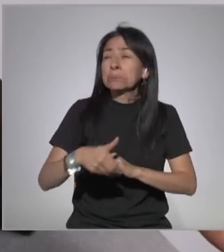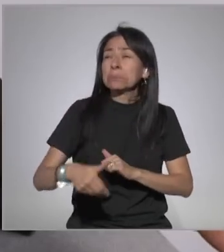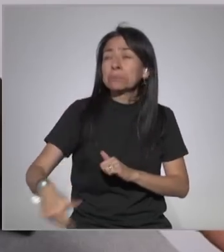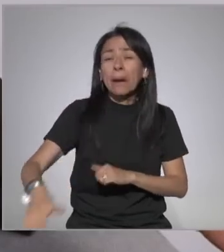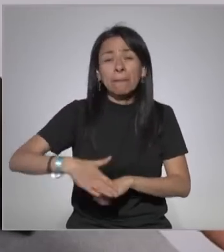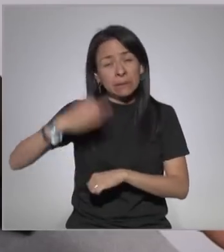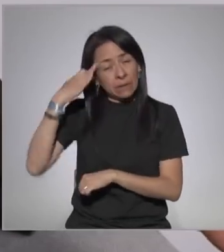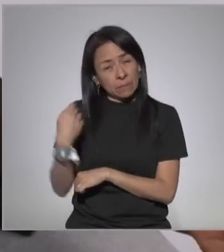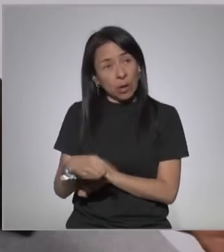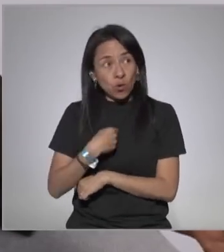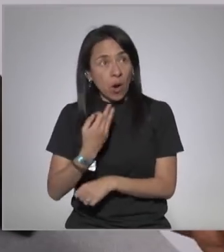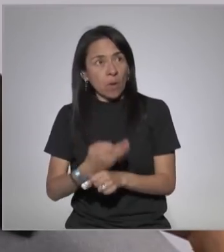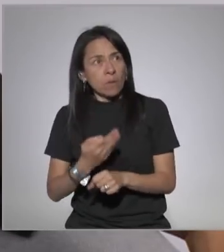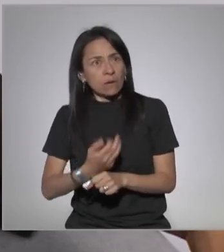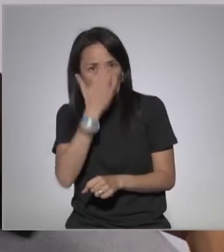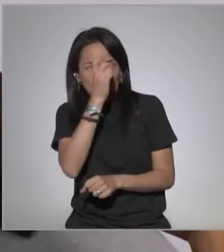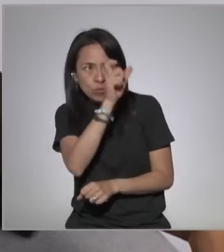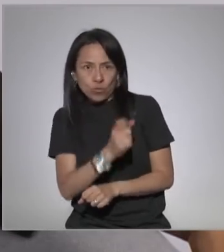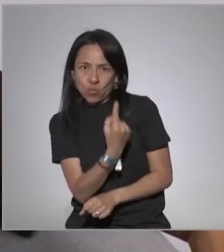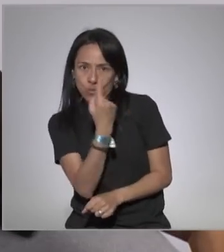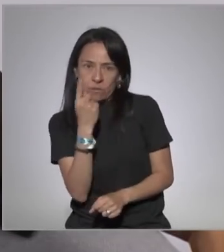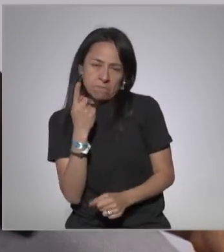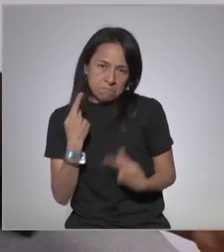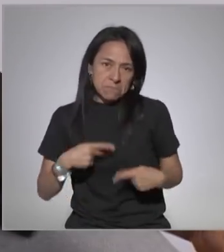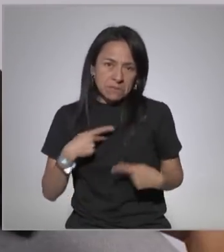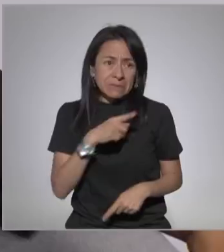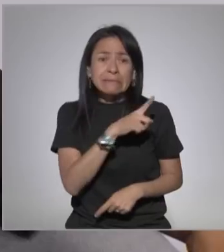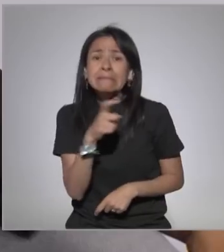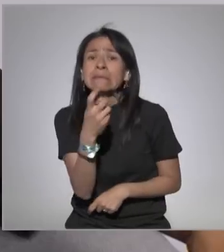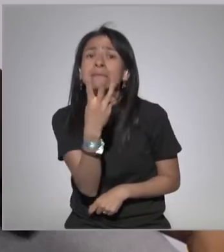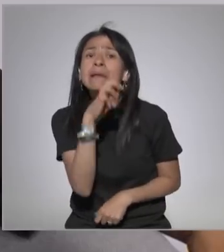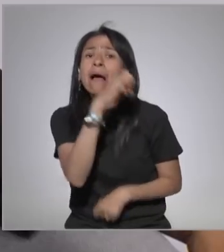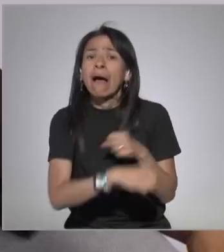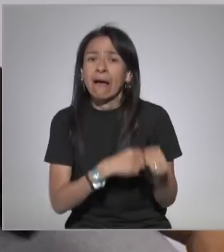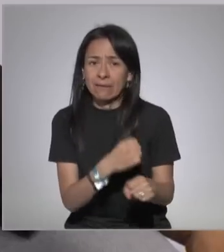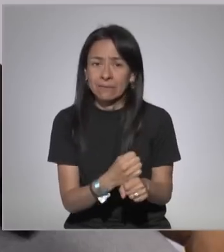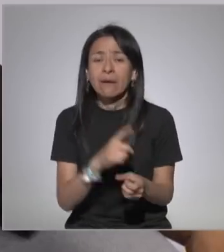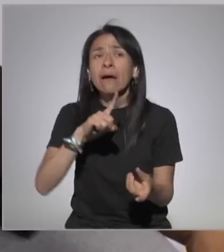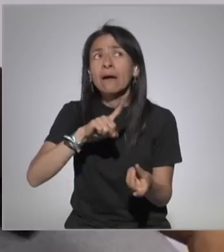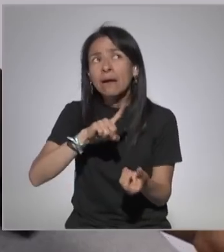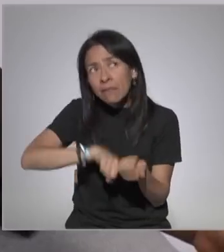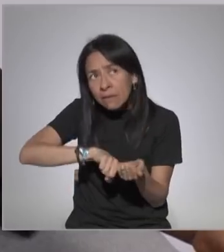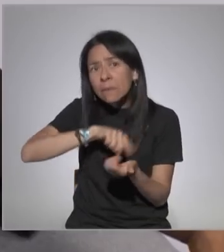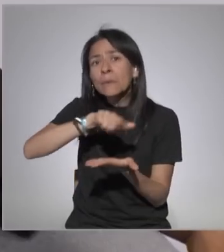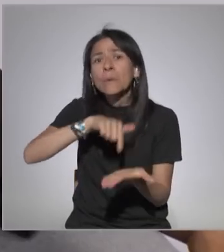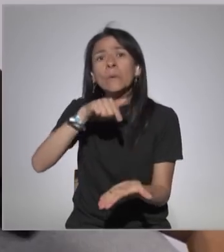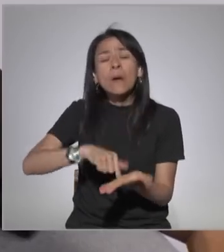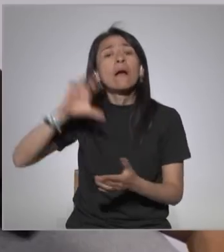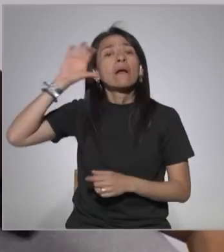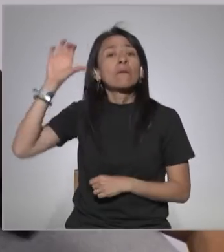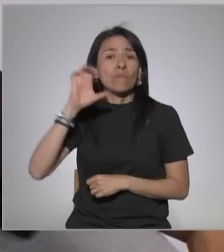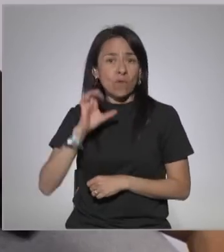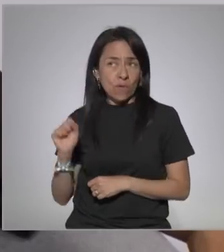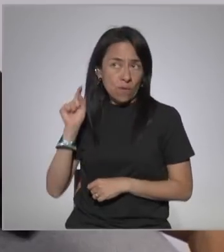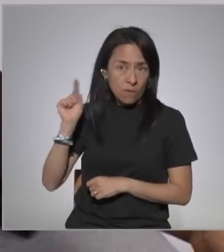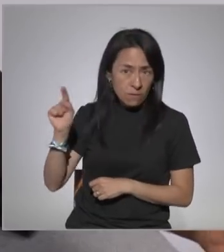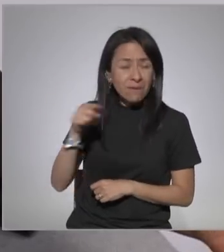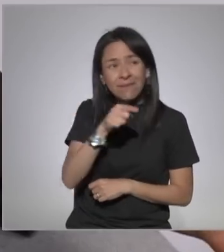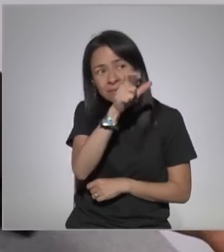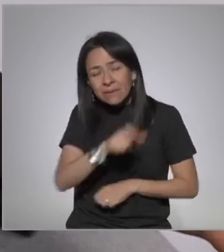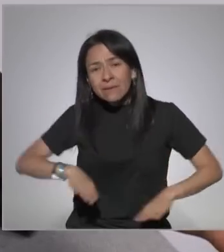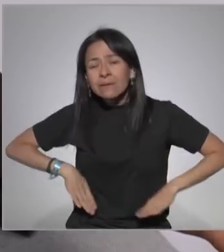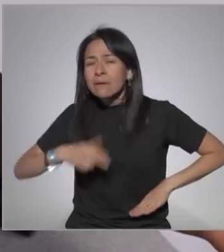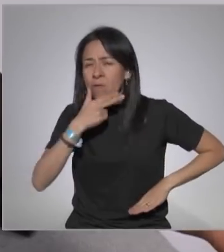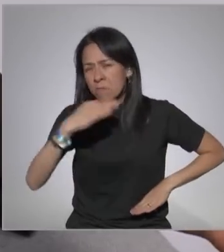una persona muy longeva de 113 años en Morelos. Y es un señor que